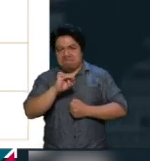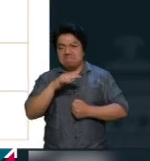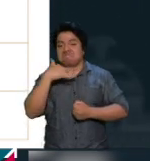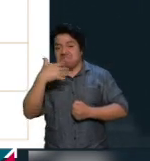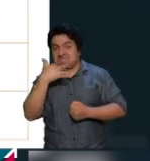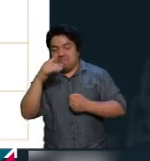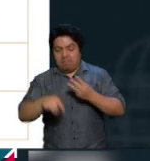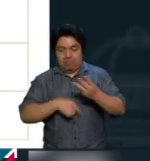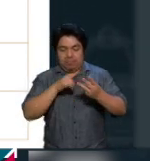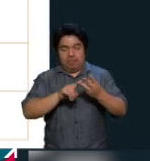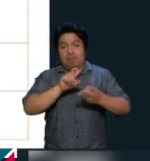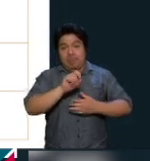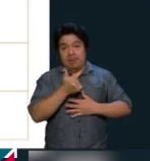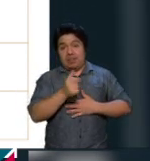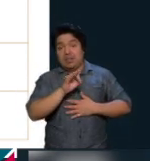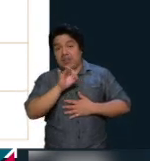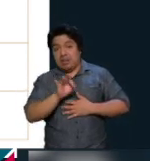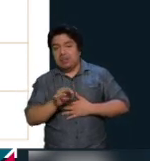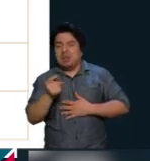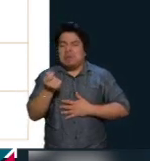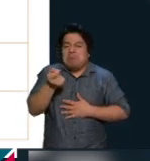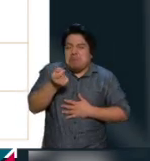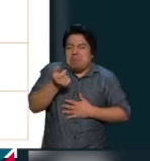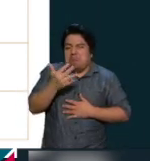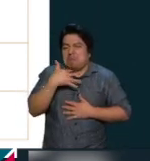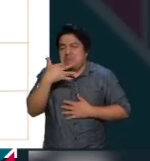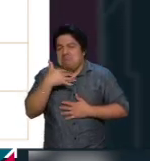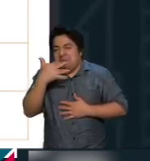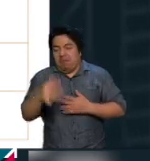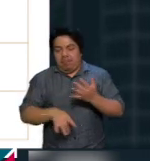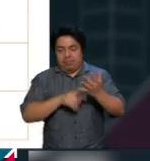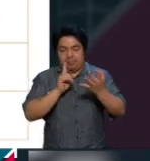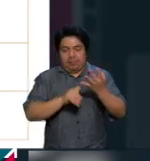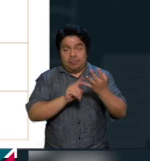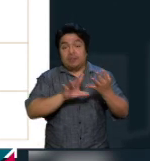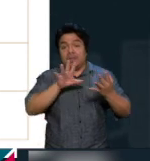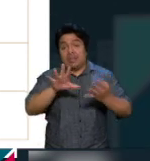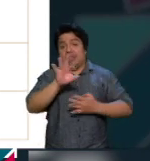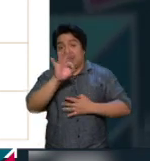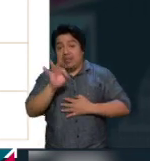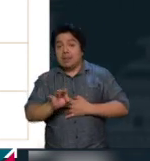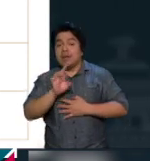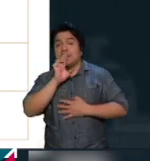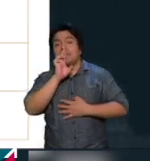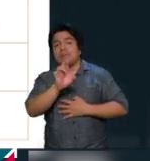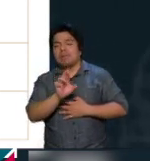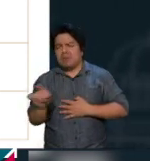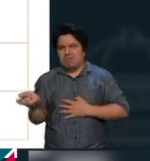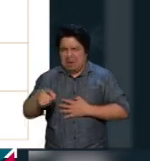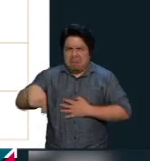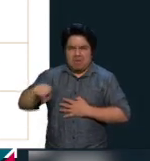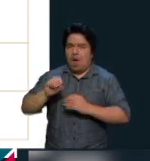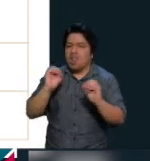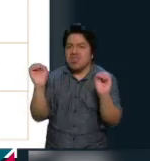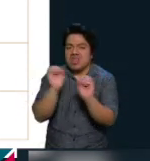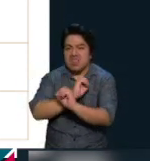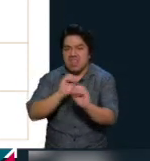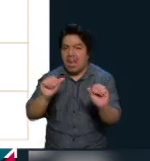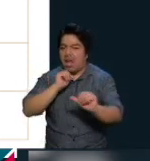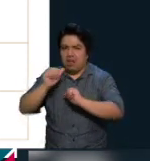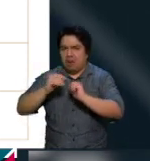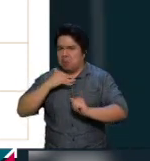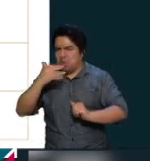Solo 26% señaló que pocos son corruptos y apenas 5% respondió que ningún ministro, magistrado o